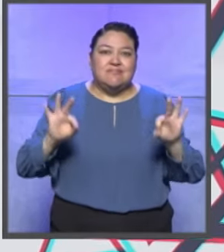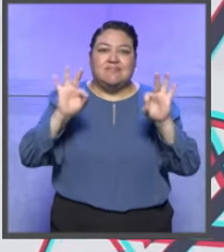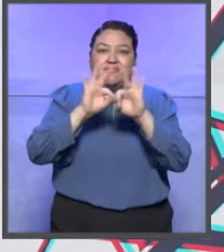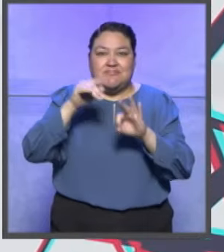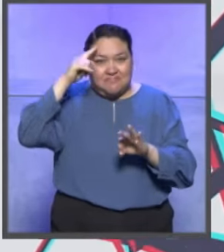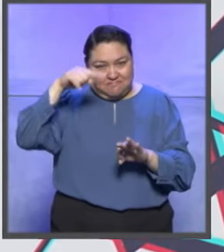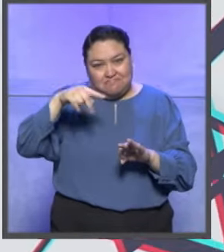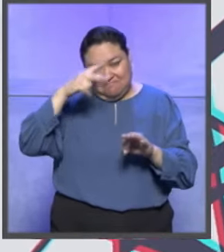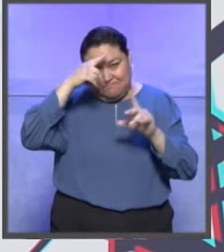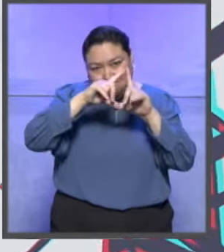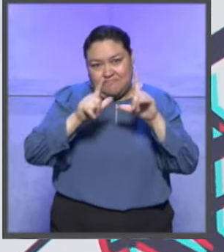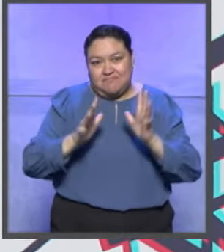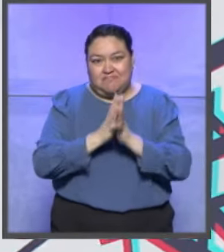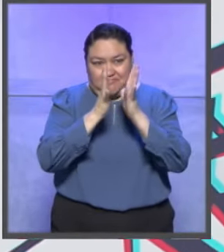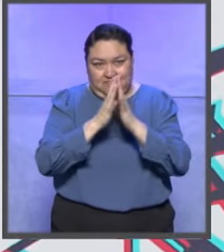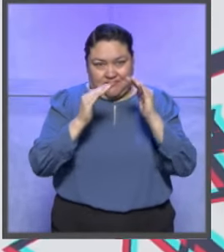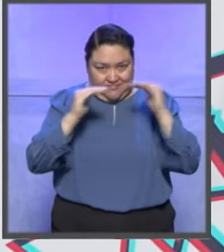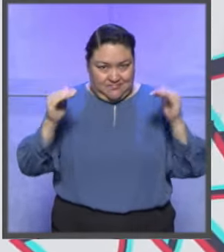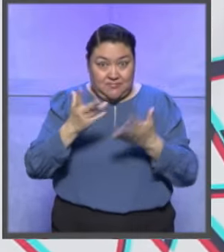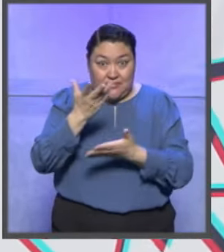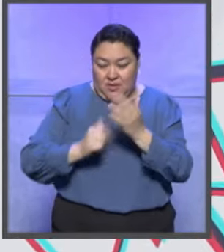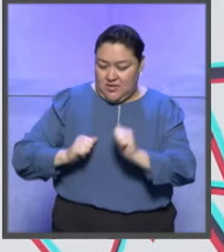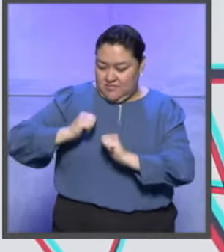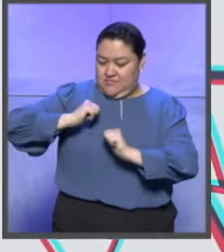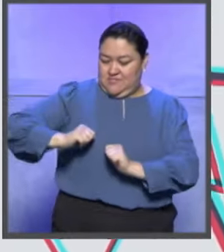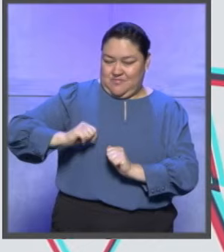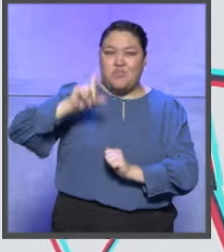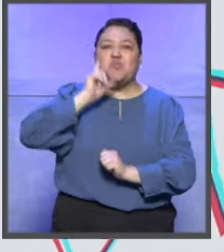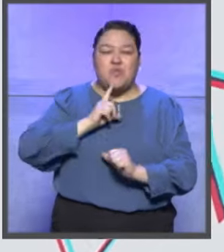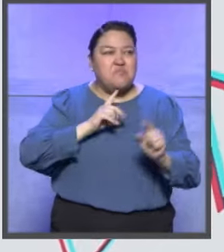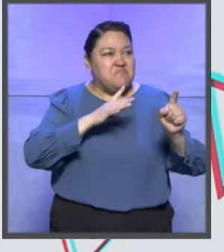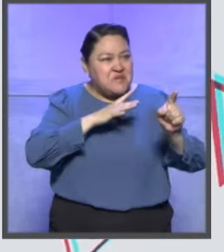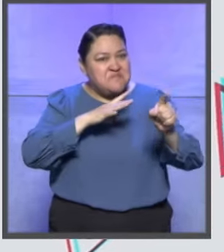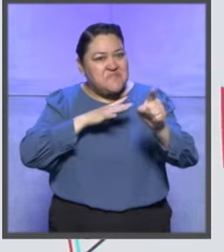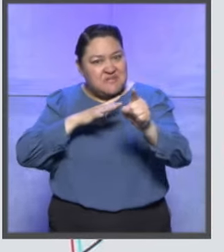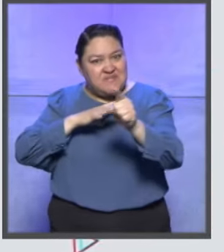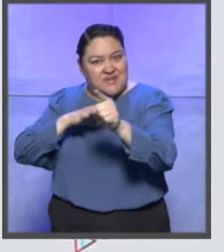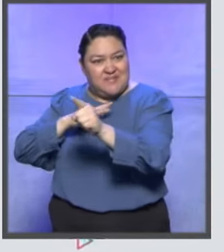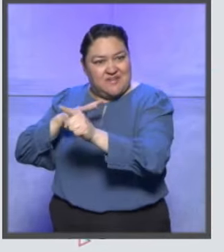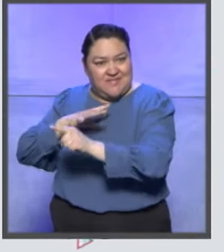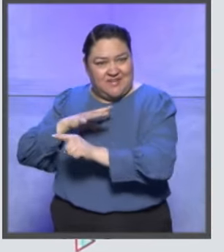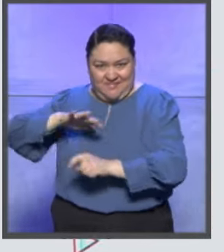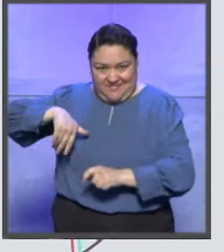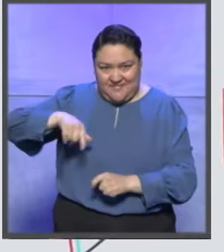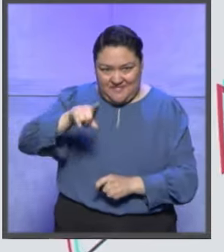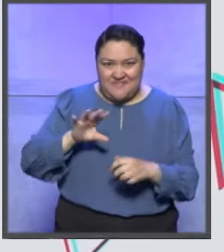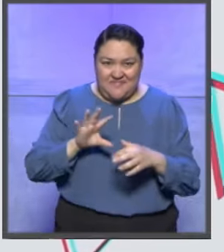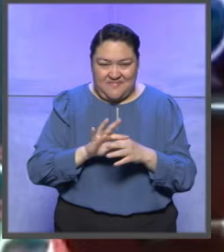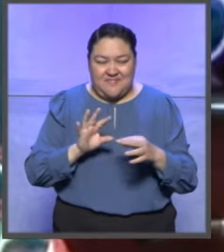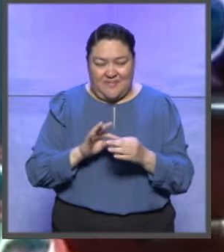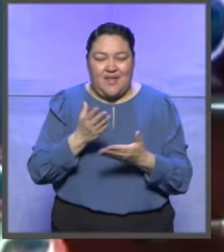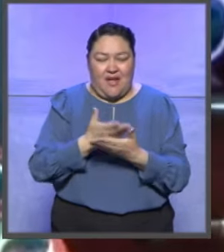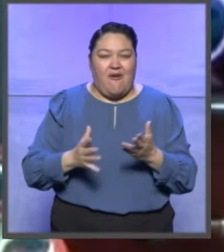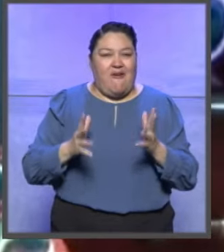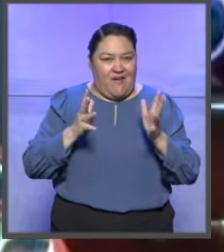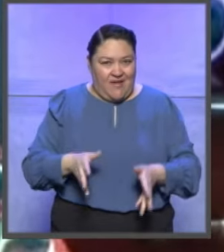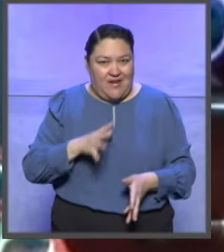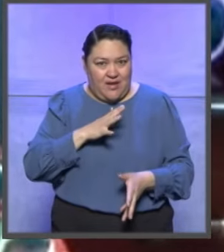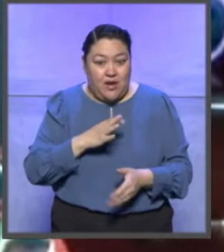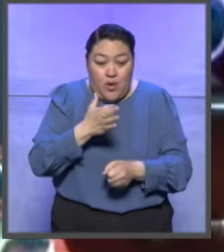para la democracia de nuestro país, es tiempo de mujeres y lo estamos palpando, como bien lo anticipaban, en este